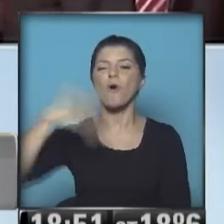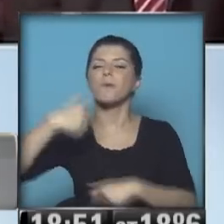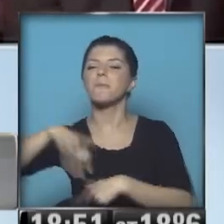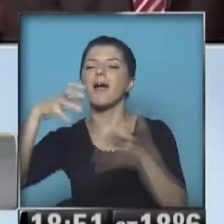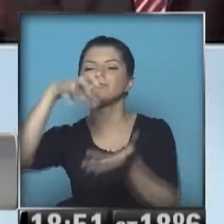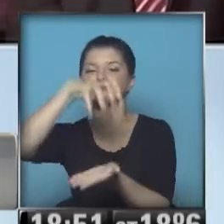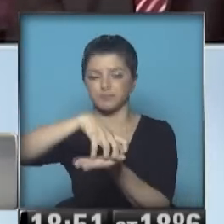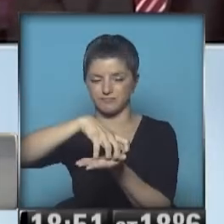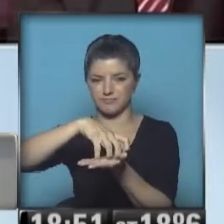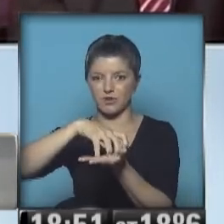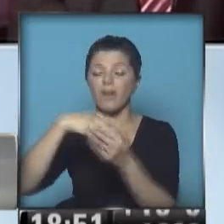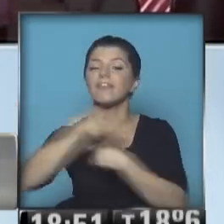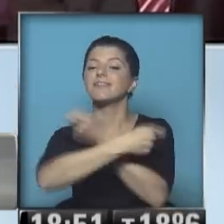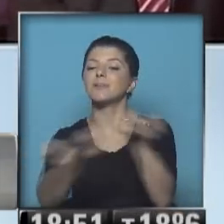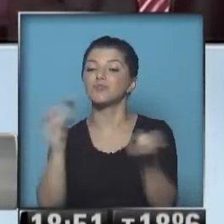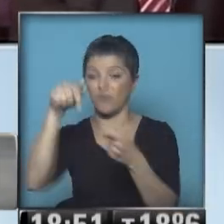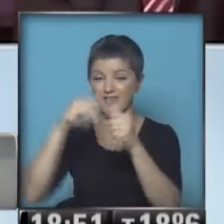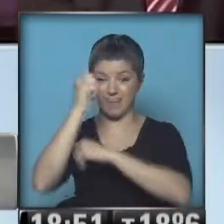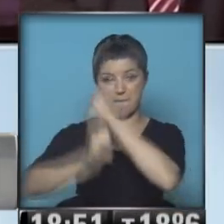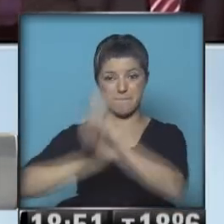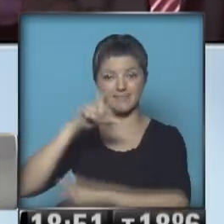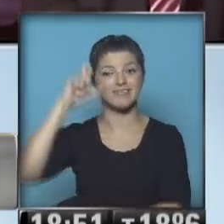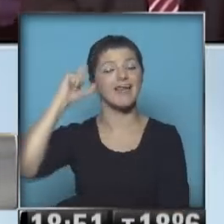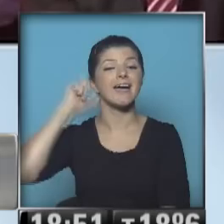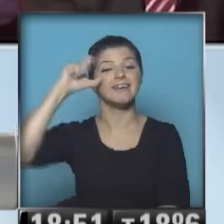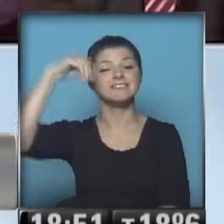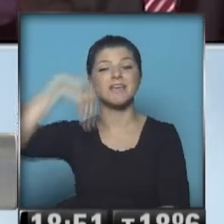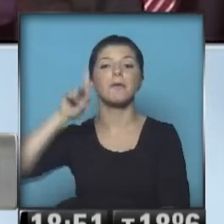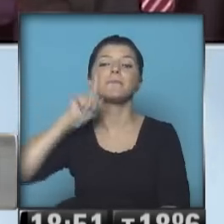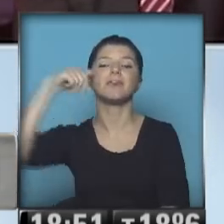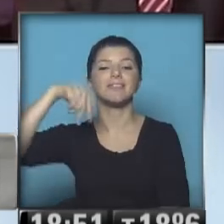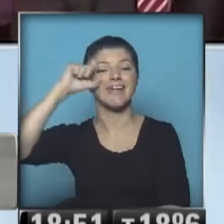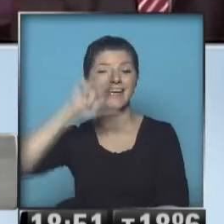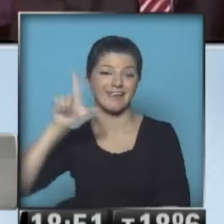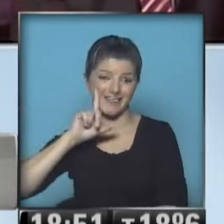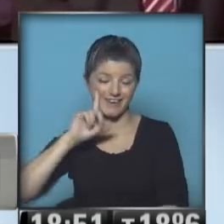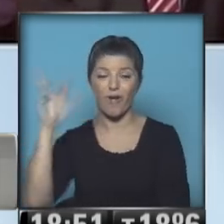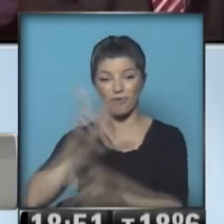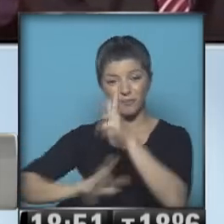centro de distribución de esta importante empresa de inyección de plásticos. Contanos un poco.